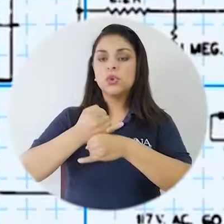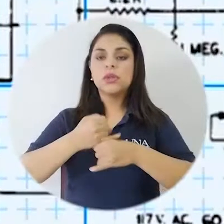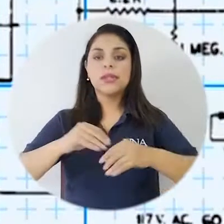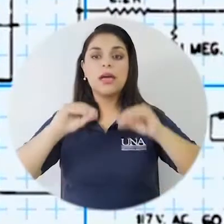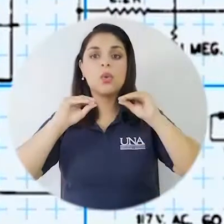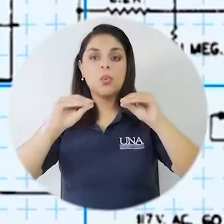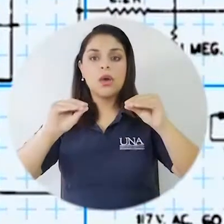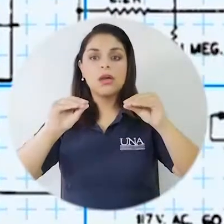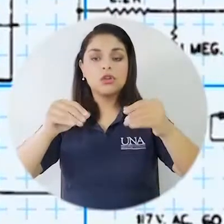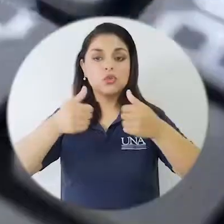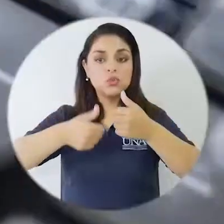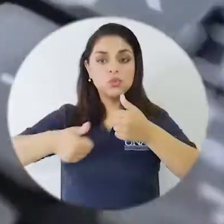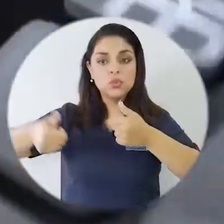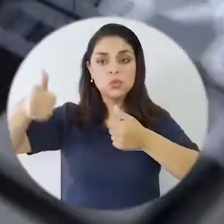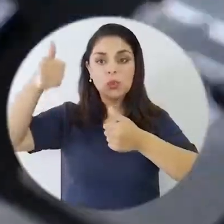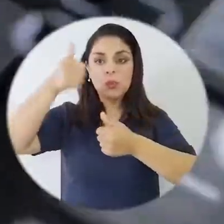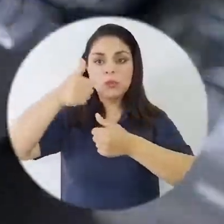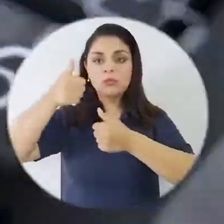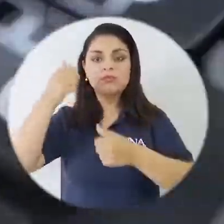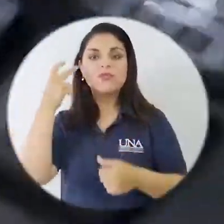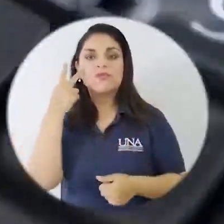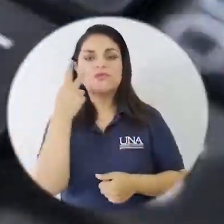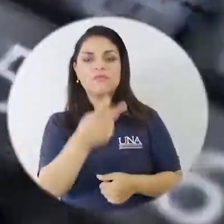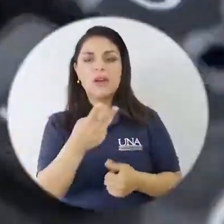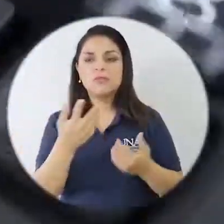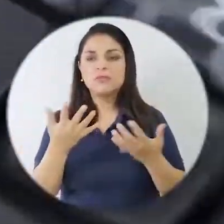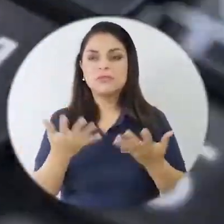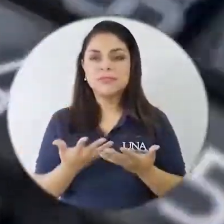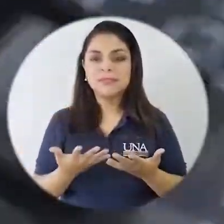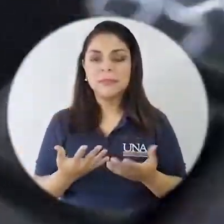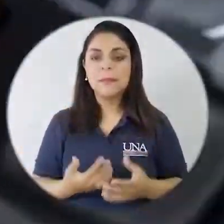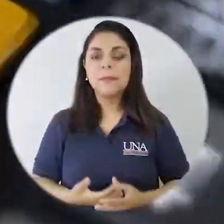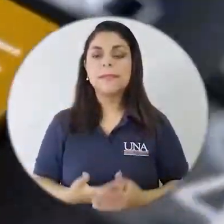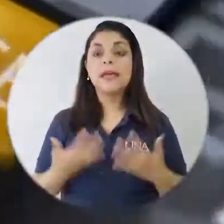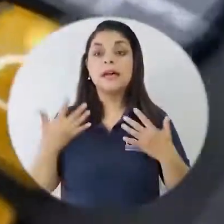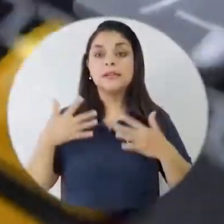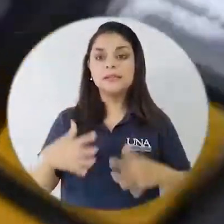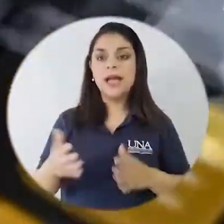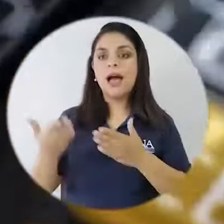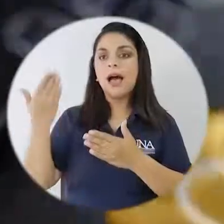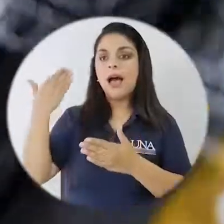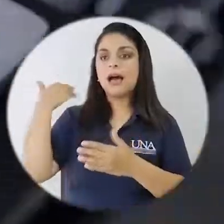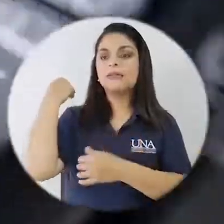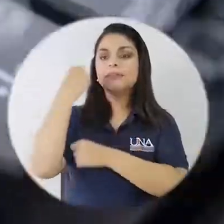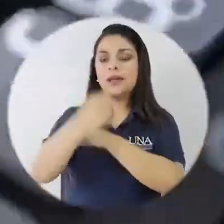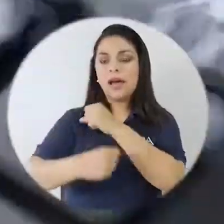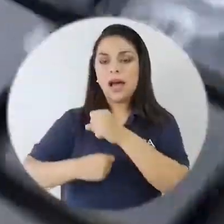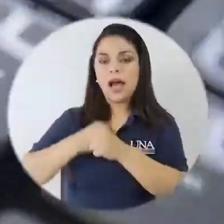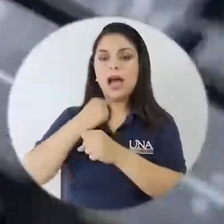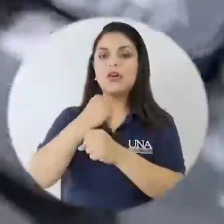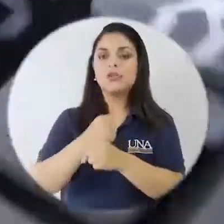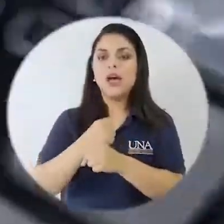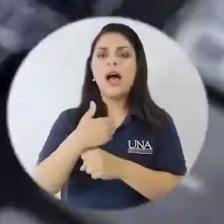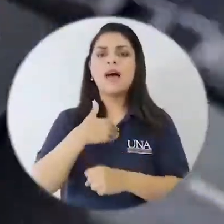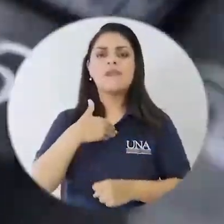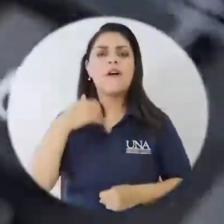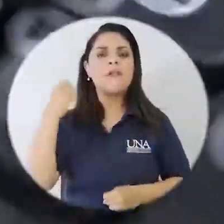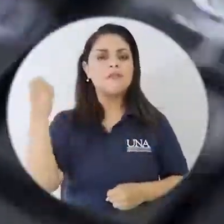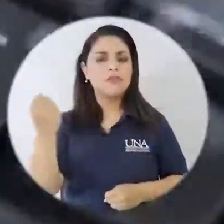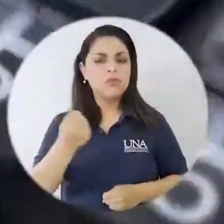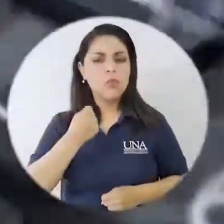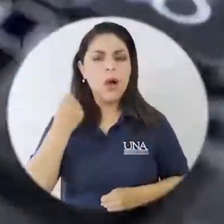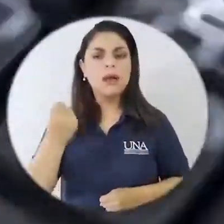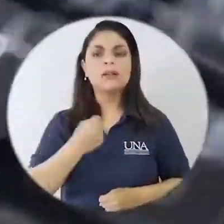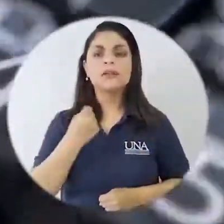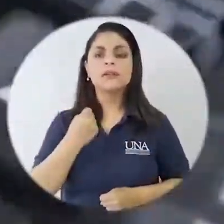educación superior lo hemos visto, el hecho de que desde hace ya algunos años se venía con un fuerte componente